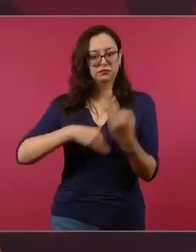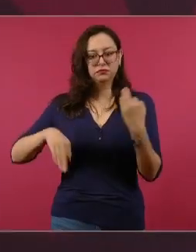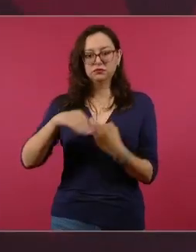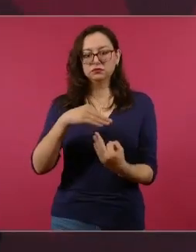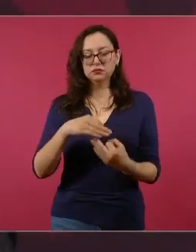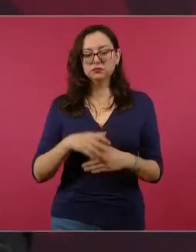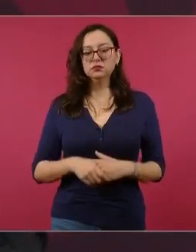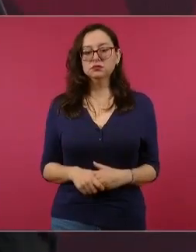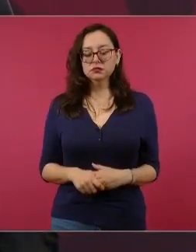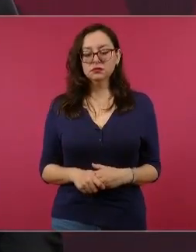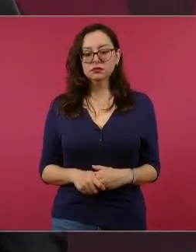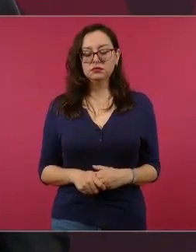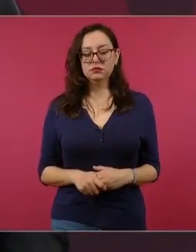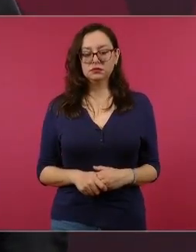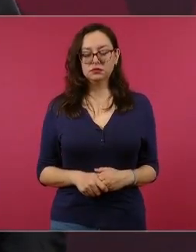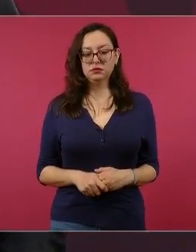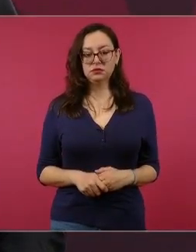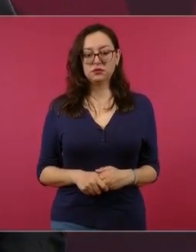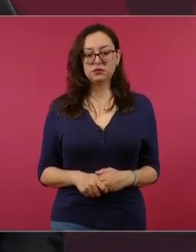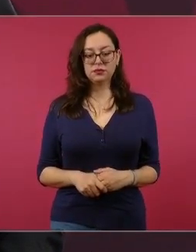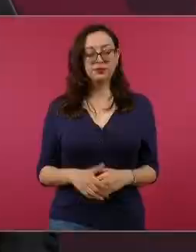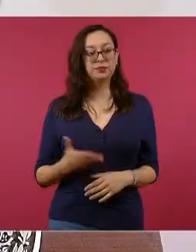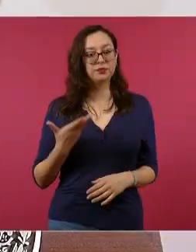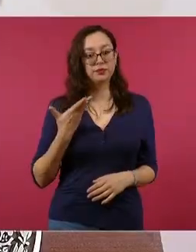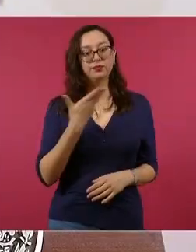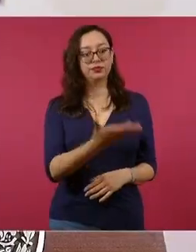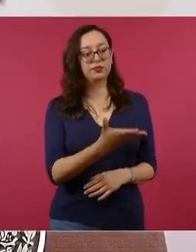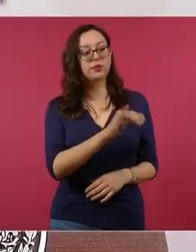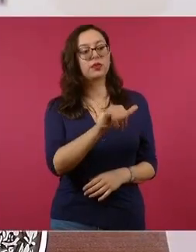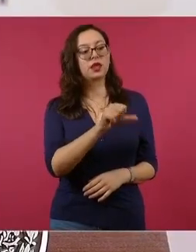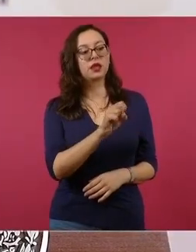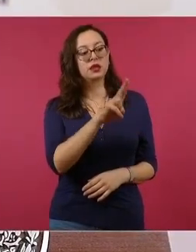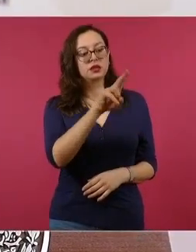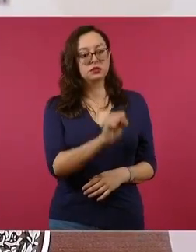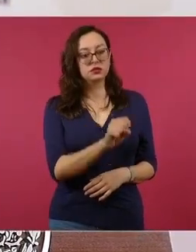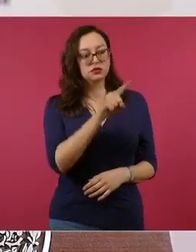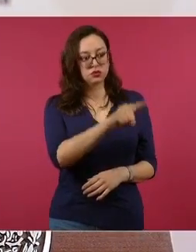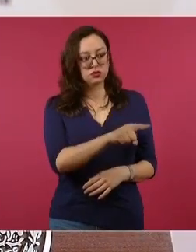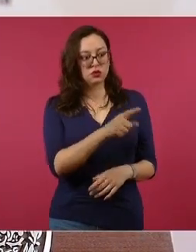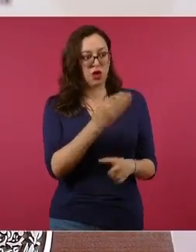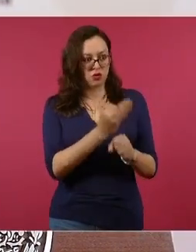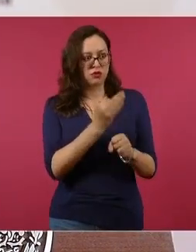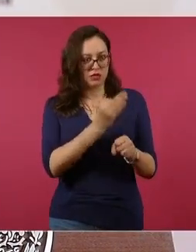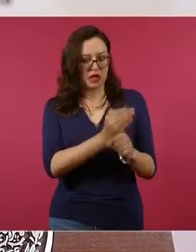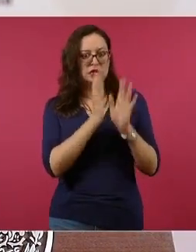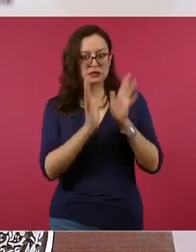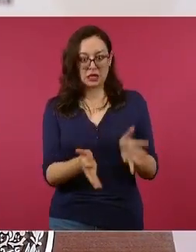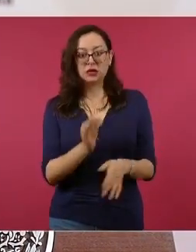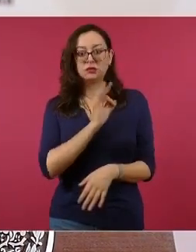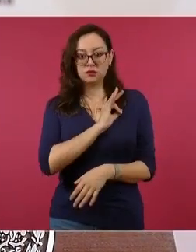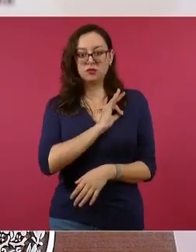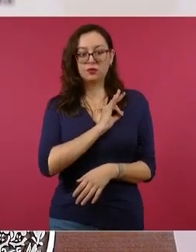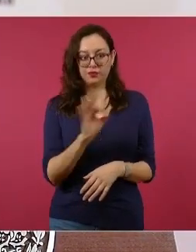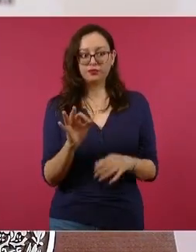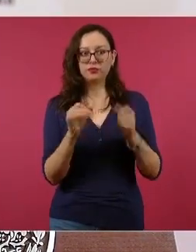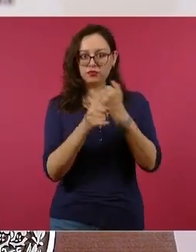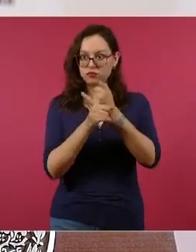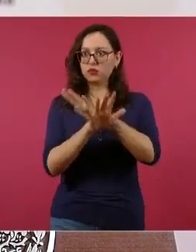voy a pedir a Jesús que, como ya pasó lo de la veda, que se